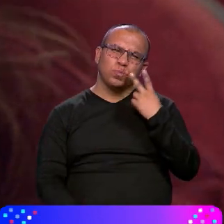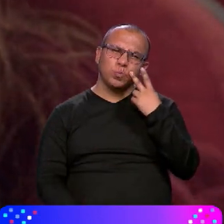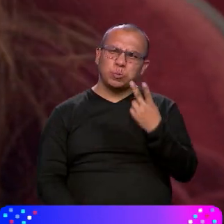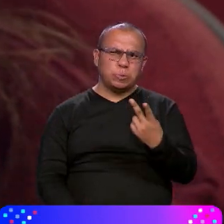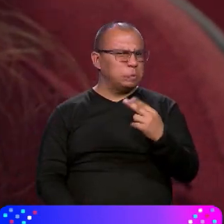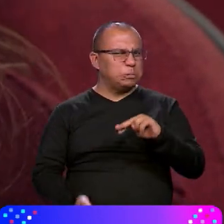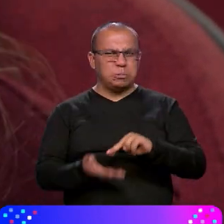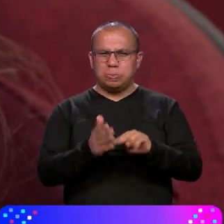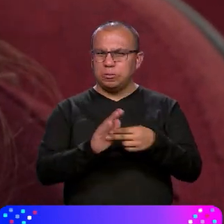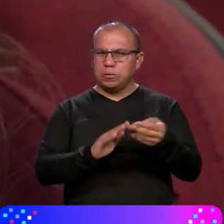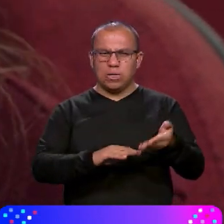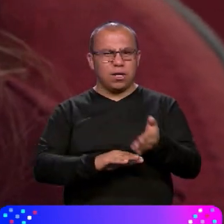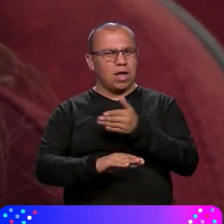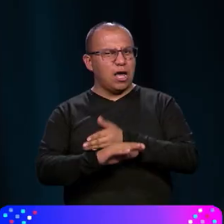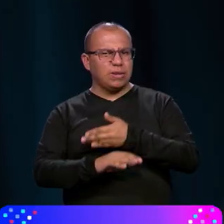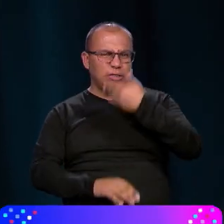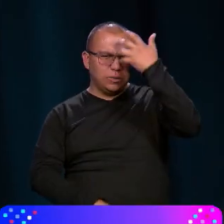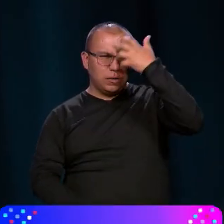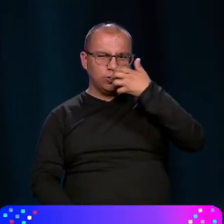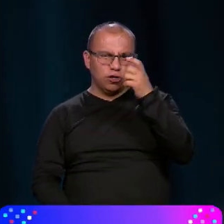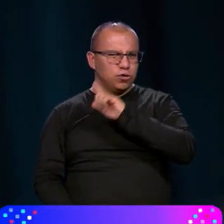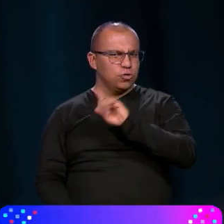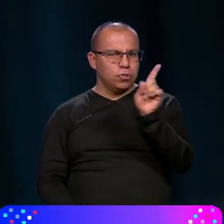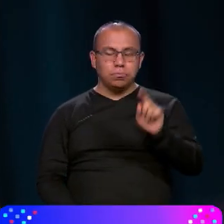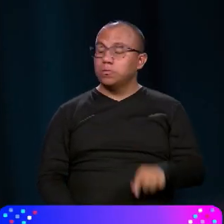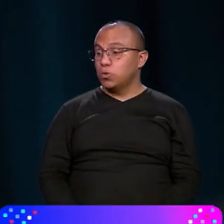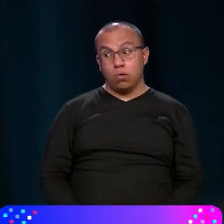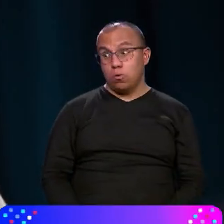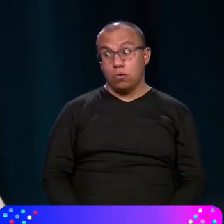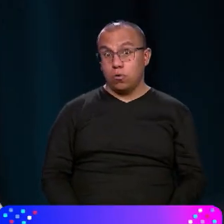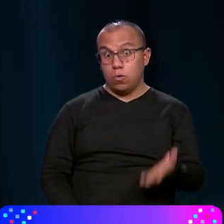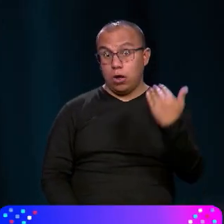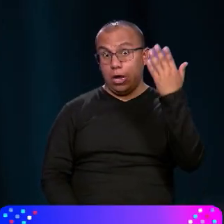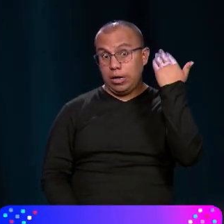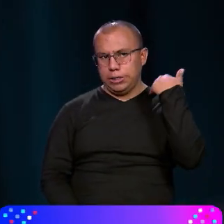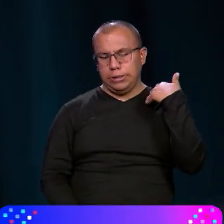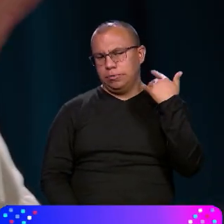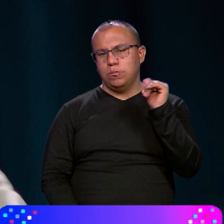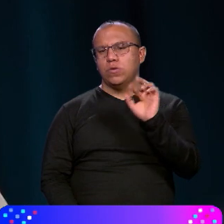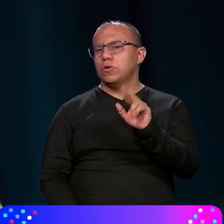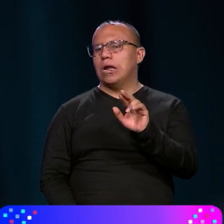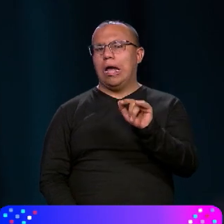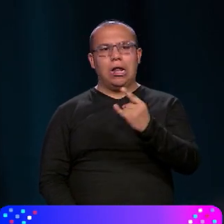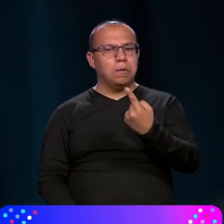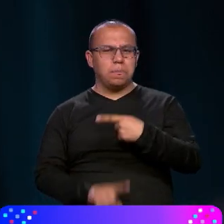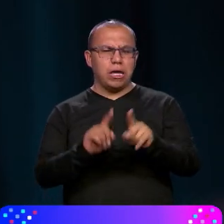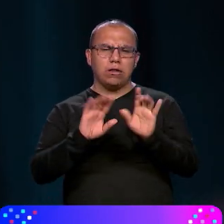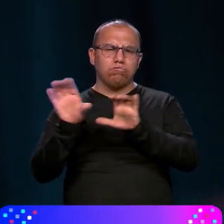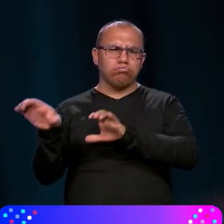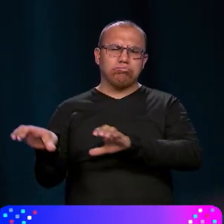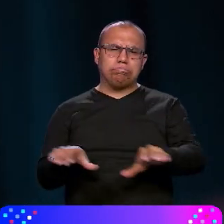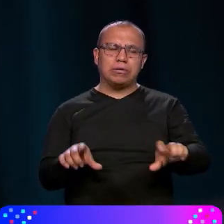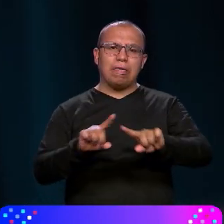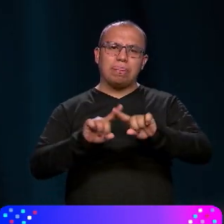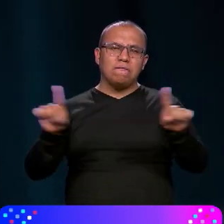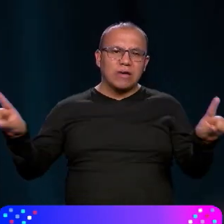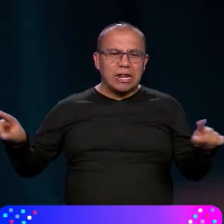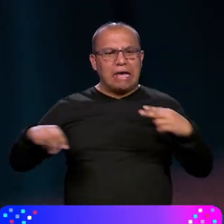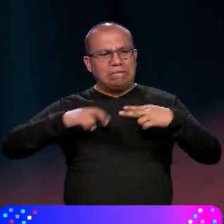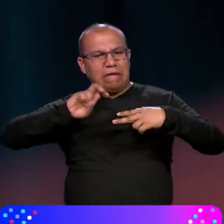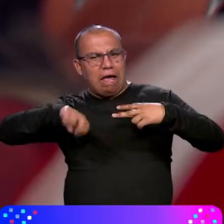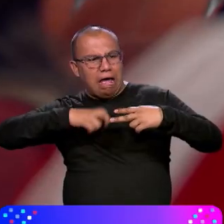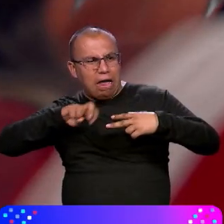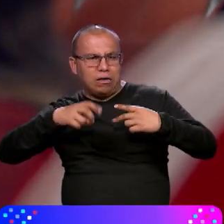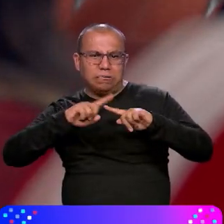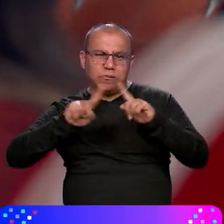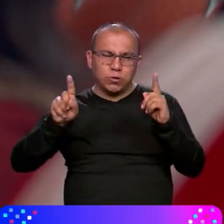Eso no salió en la prueba pasada. No. No, porque desafortunadamente ustedes tienen unos comportamientos muy distintos al del resto de sus